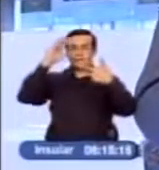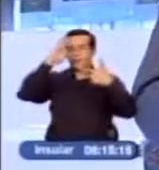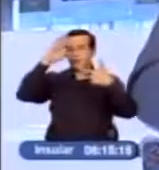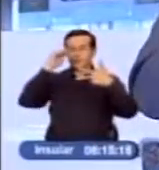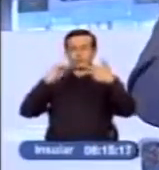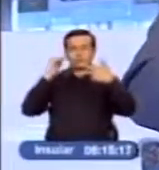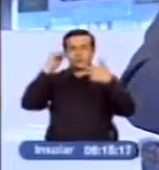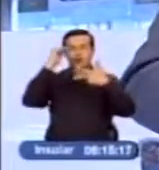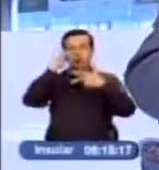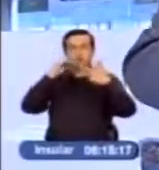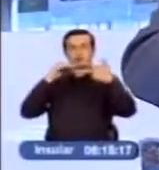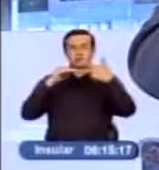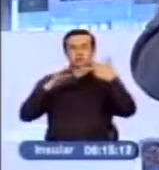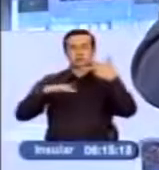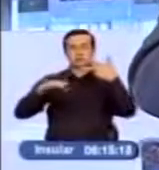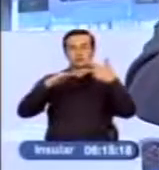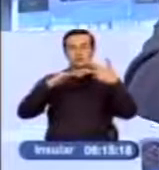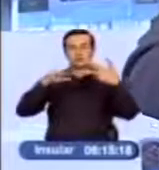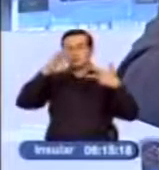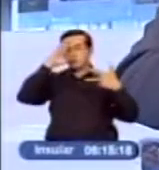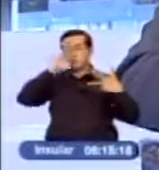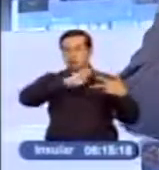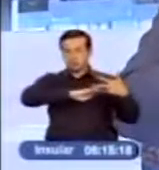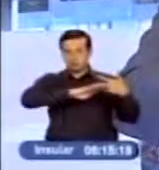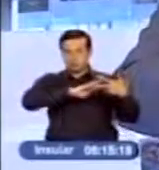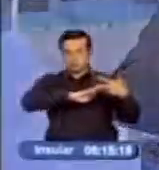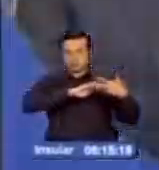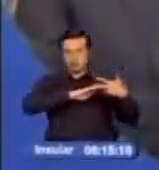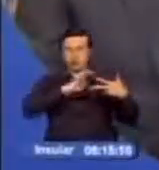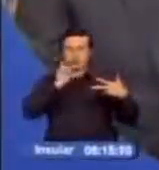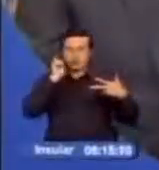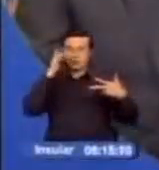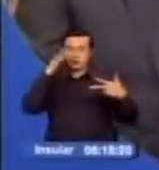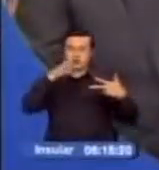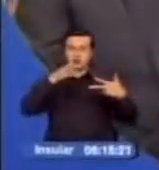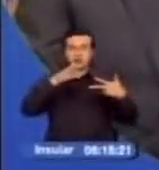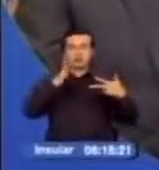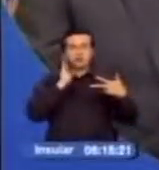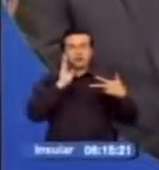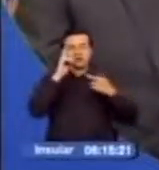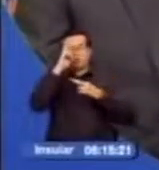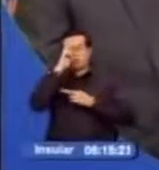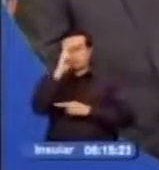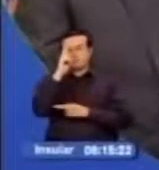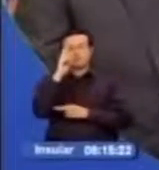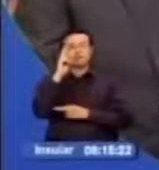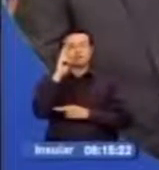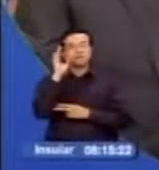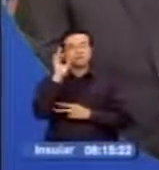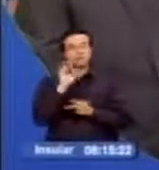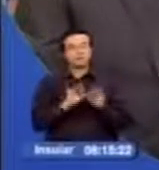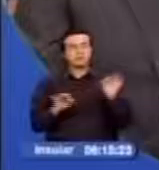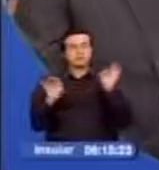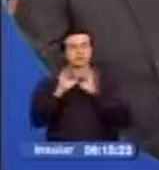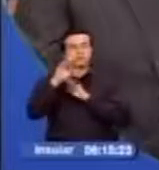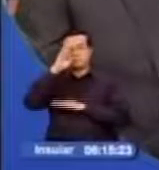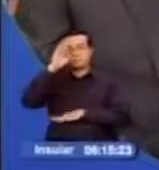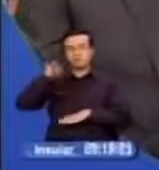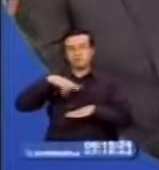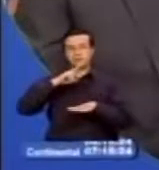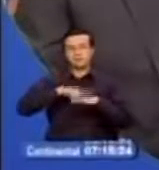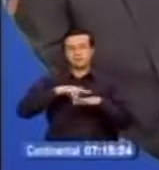pública. El nivel básico, que son las policías municipales, que tienen que ser respetadas y coadyuvadas por la Policía